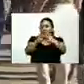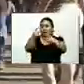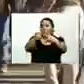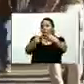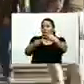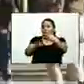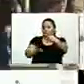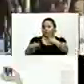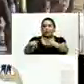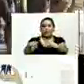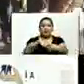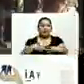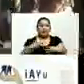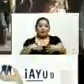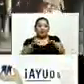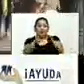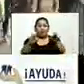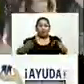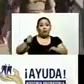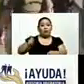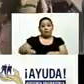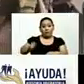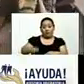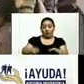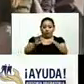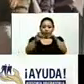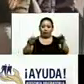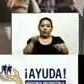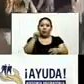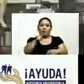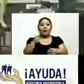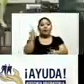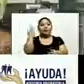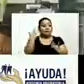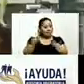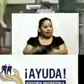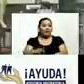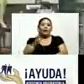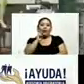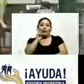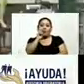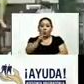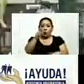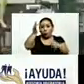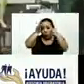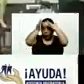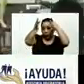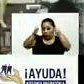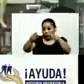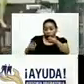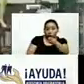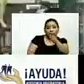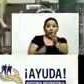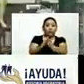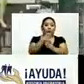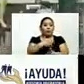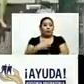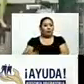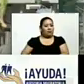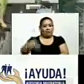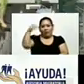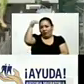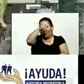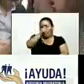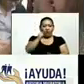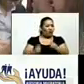asilo existentes, escribió el juez Tiger en su resolución el miércoles y agregó que la decisión del gobierno de implementarla fue